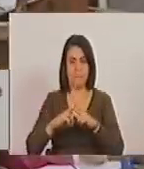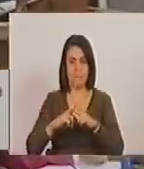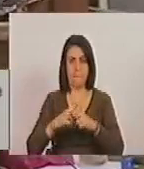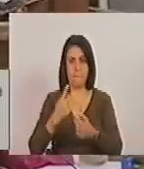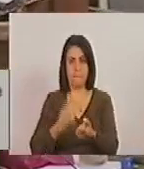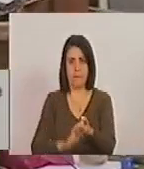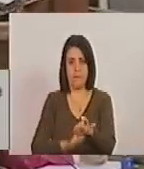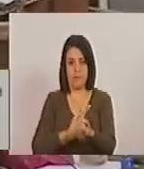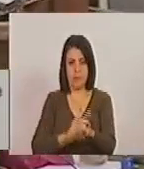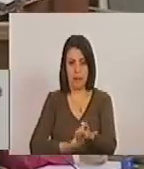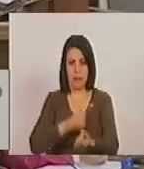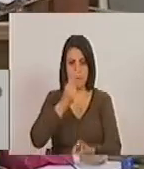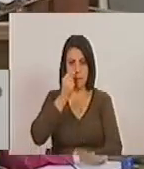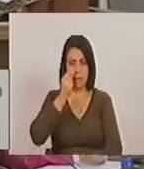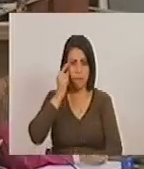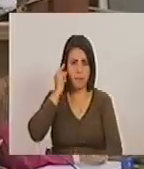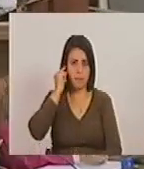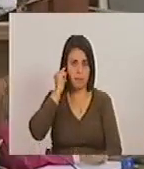y hermanas,